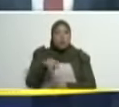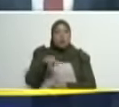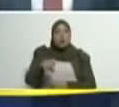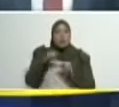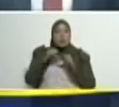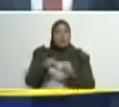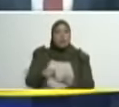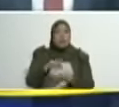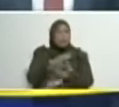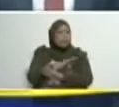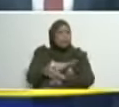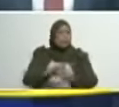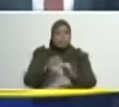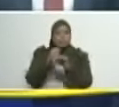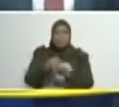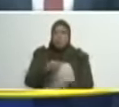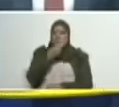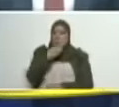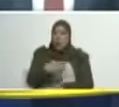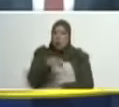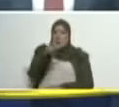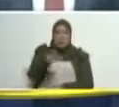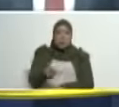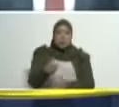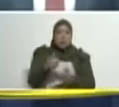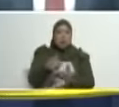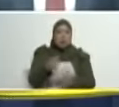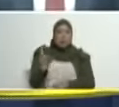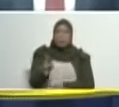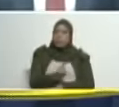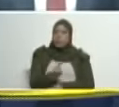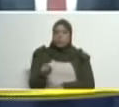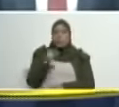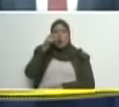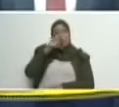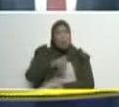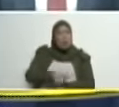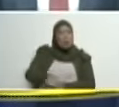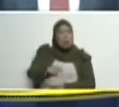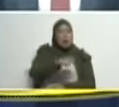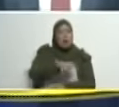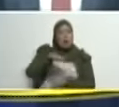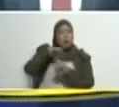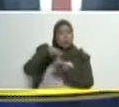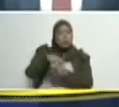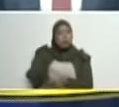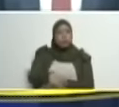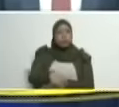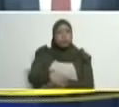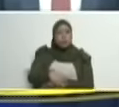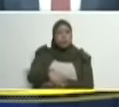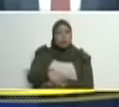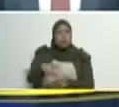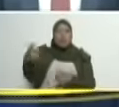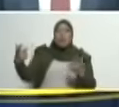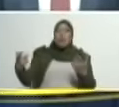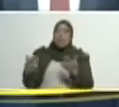esperemos nada bueno. Porque ellos desprecian a los pueblos del mundo. Y lo que están buscando es